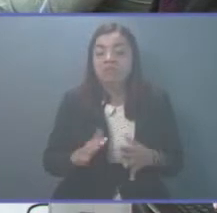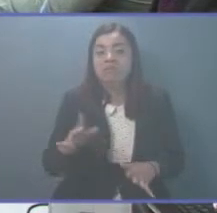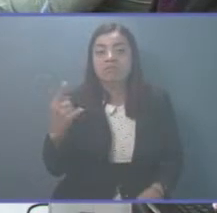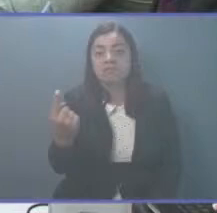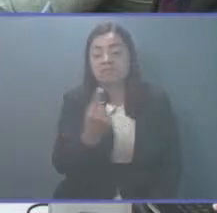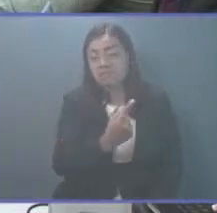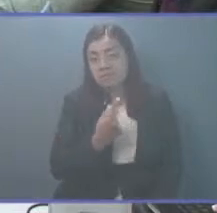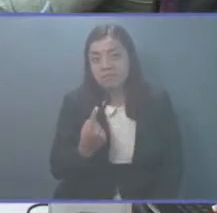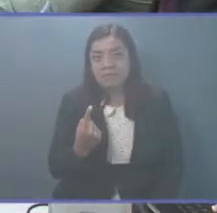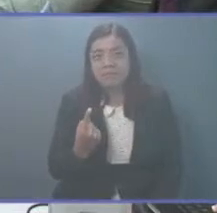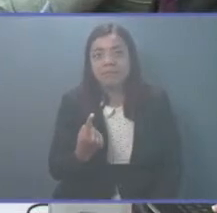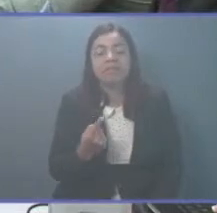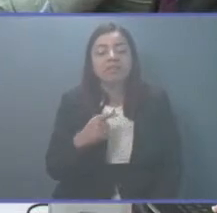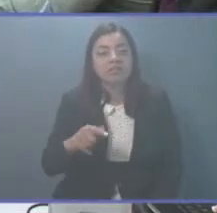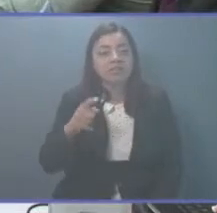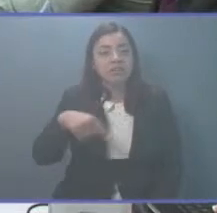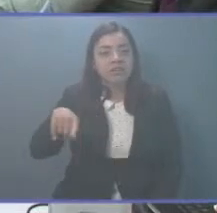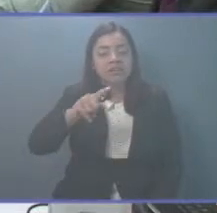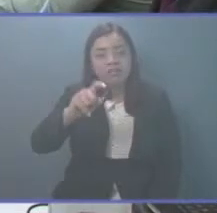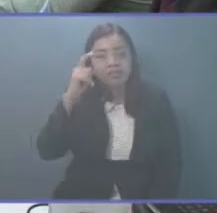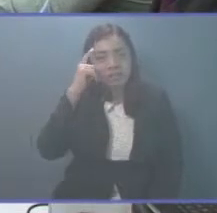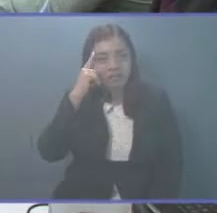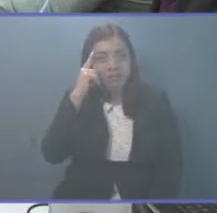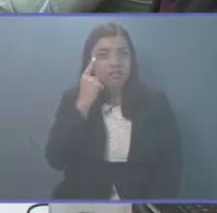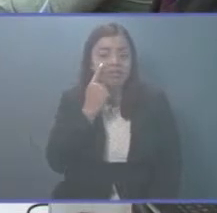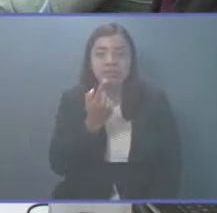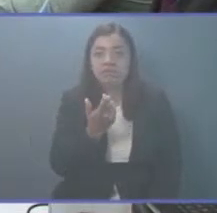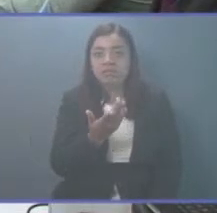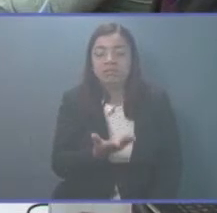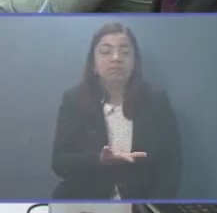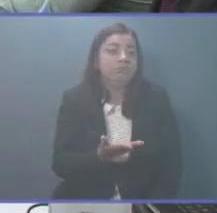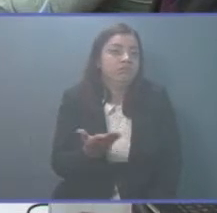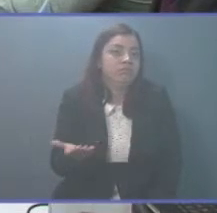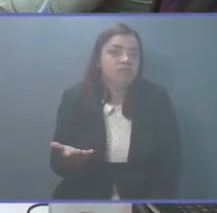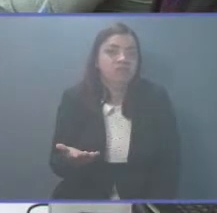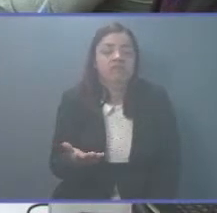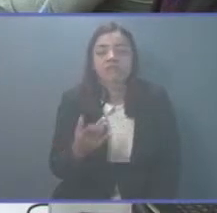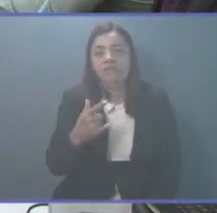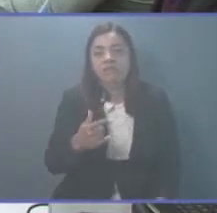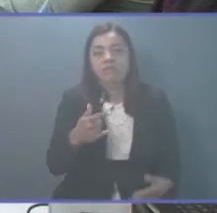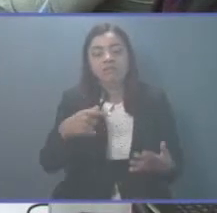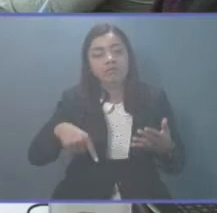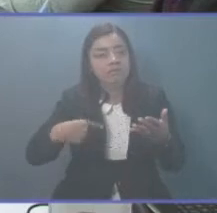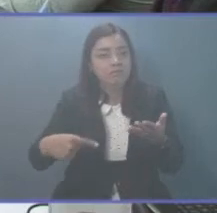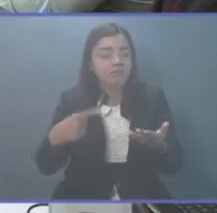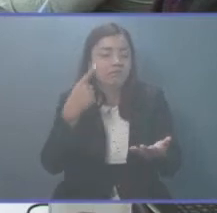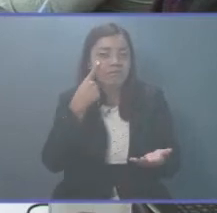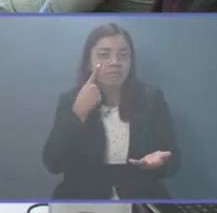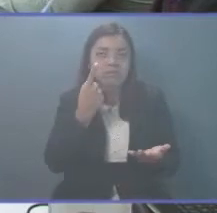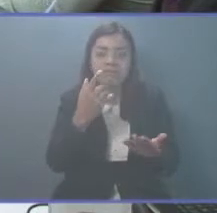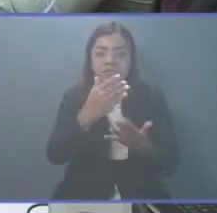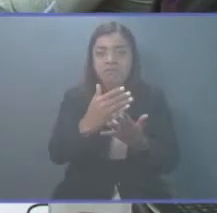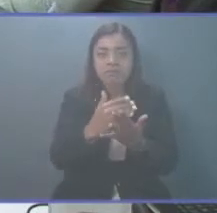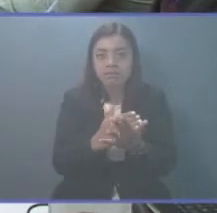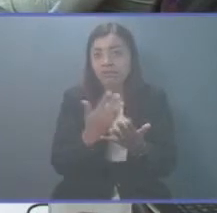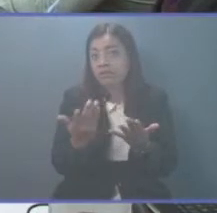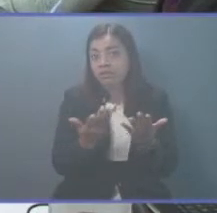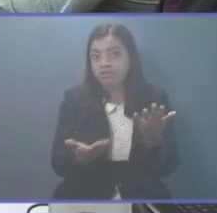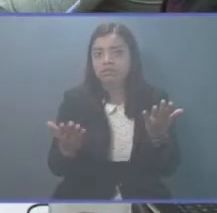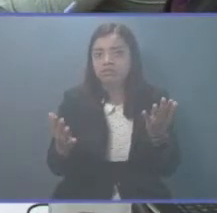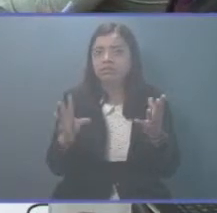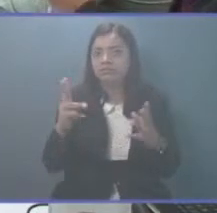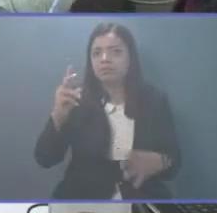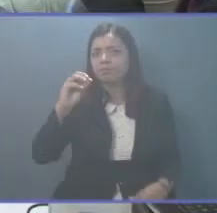personas son buscadas casi con una gran frecuencia, quizás una